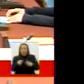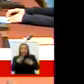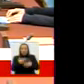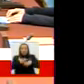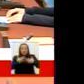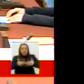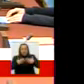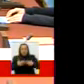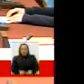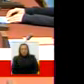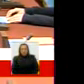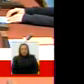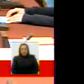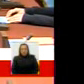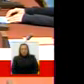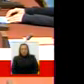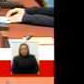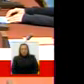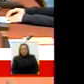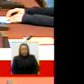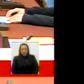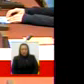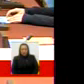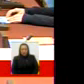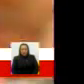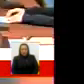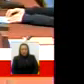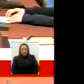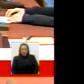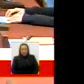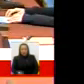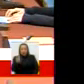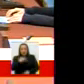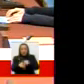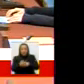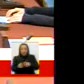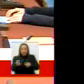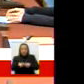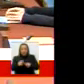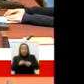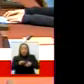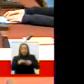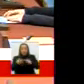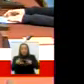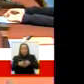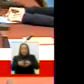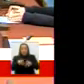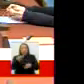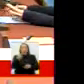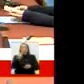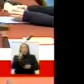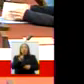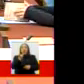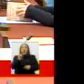entusiasmo, porque todos los integrantes de la comunidad Twitter saben de que aquí hay